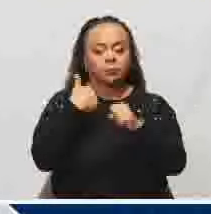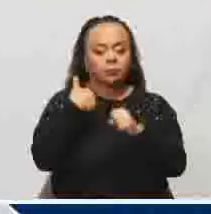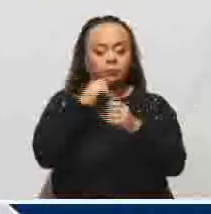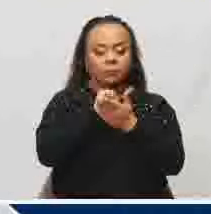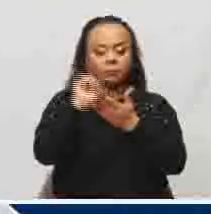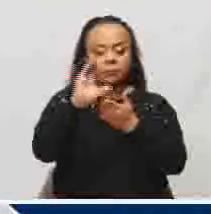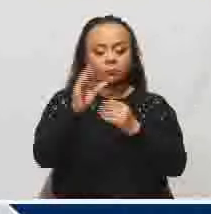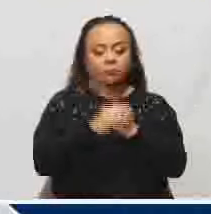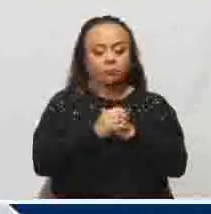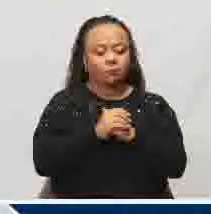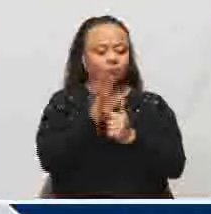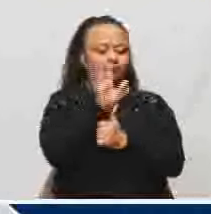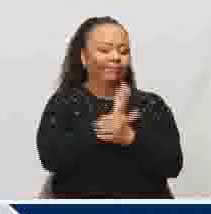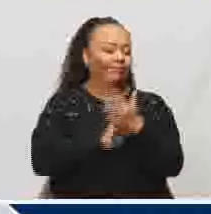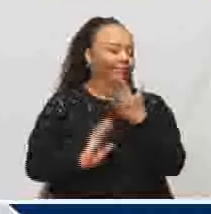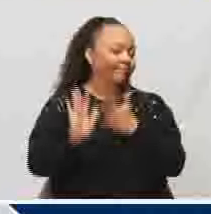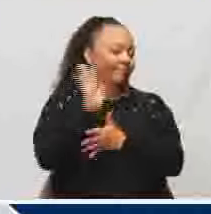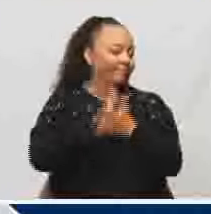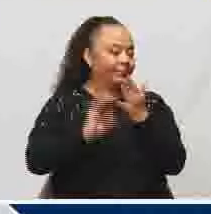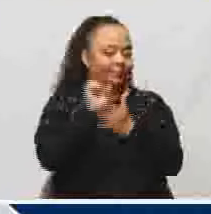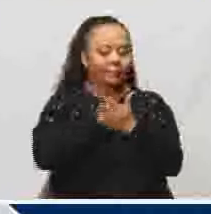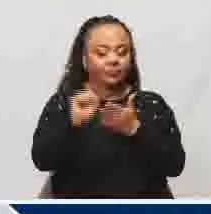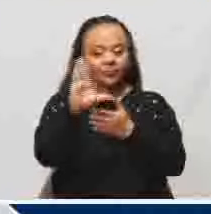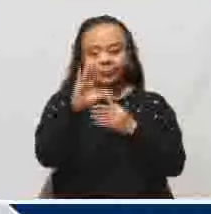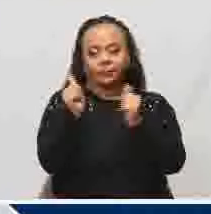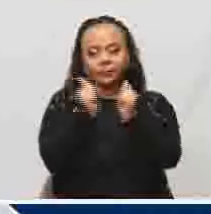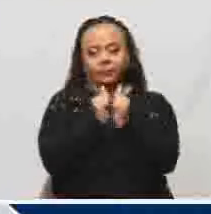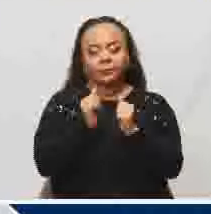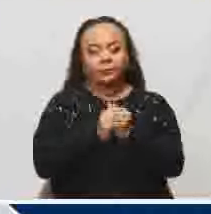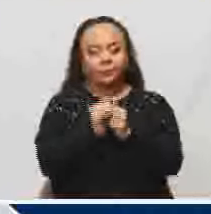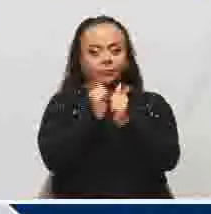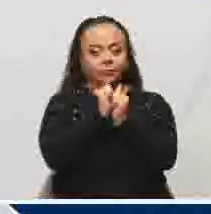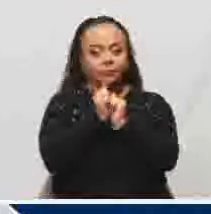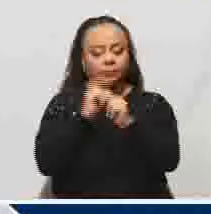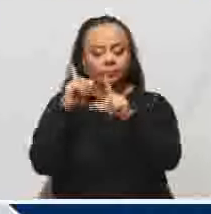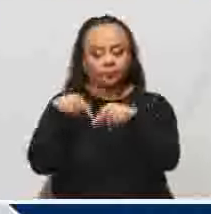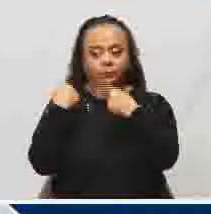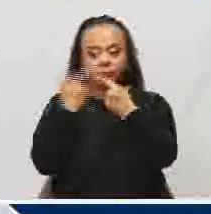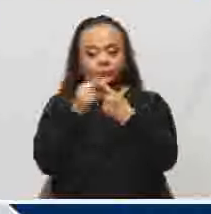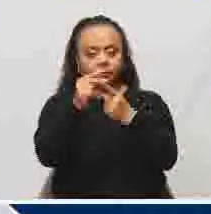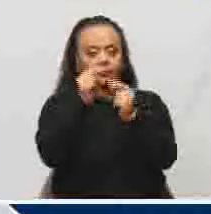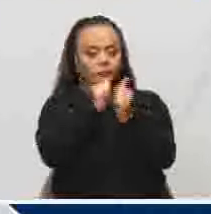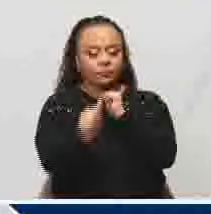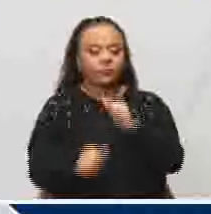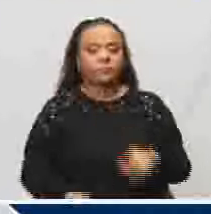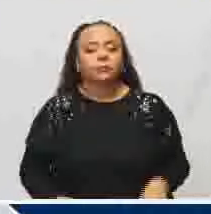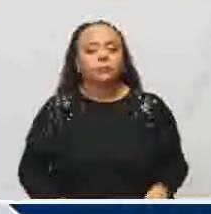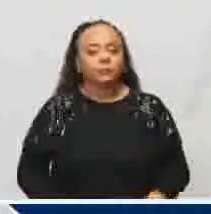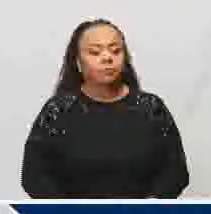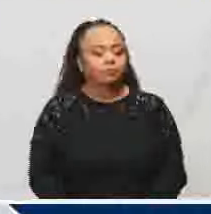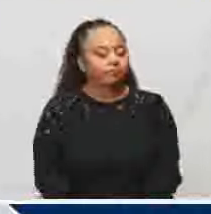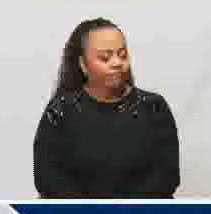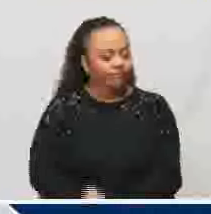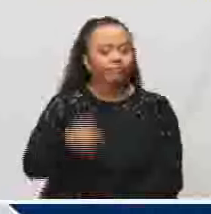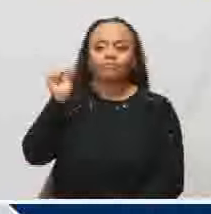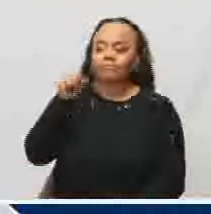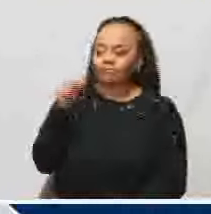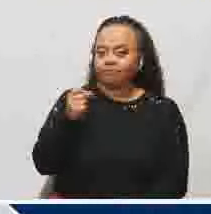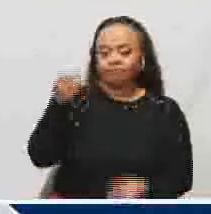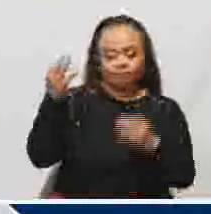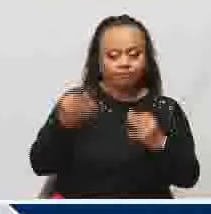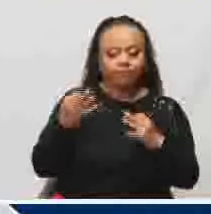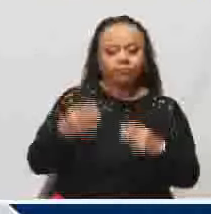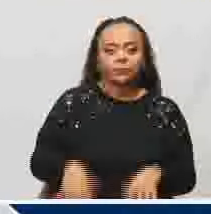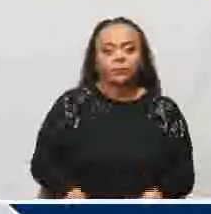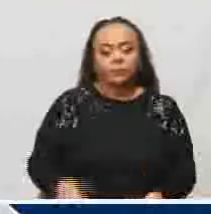sería un desastre que San Carlos con el torneo que venía haciendo no clasifique sería lo sería indiscutiblemente lo lo sería